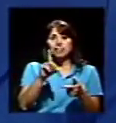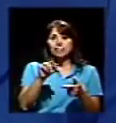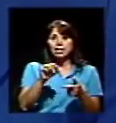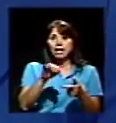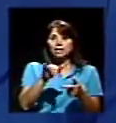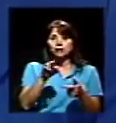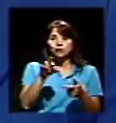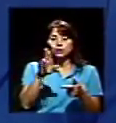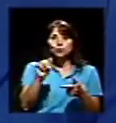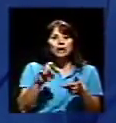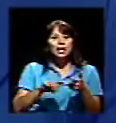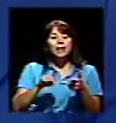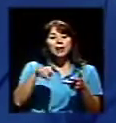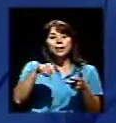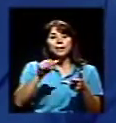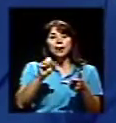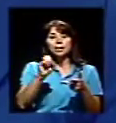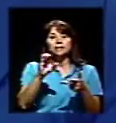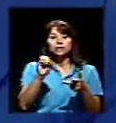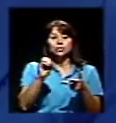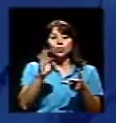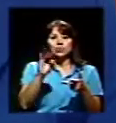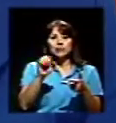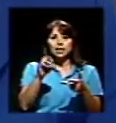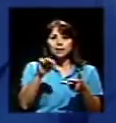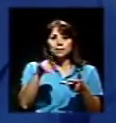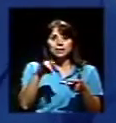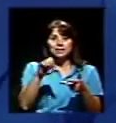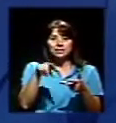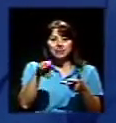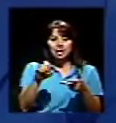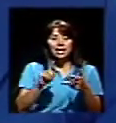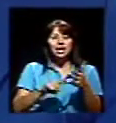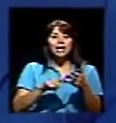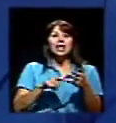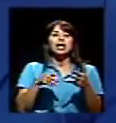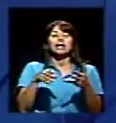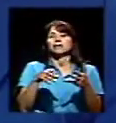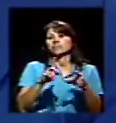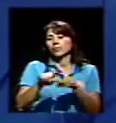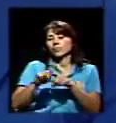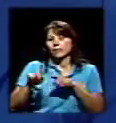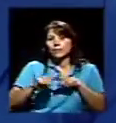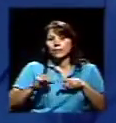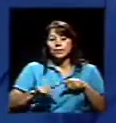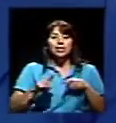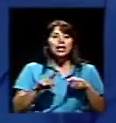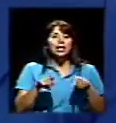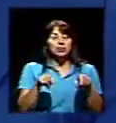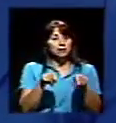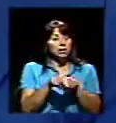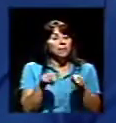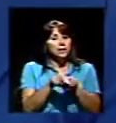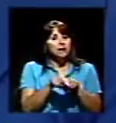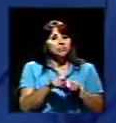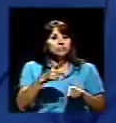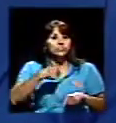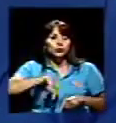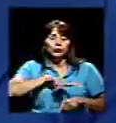Cebáis, de manera que se ha hecho una inversión en infraestructura. Y en equipamiento, pues también hemos estado haciendo un proceso